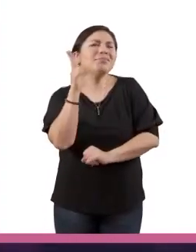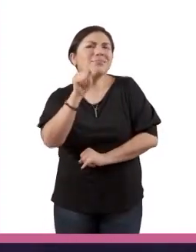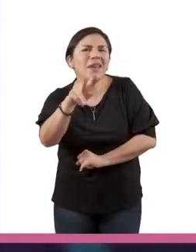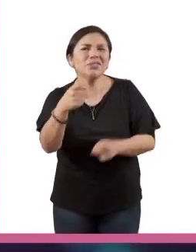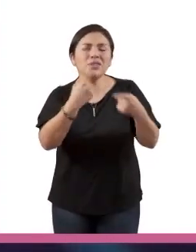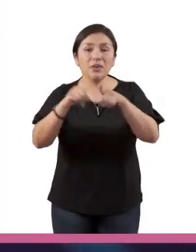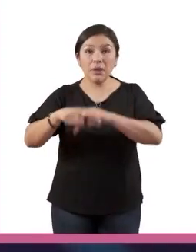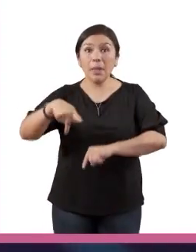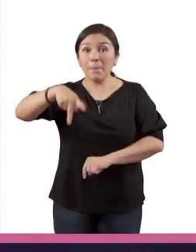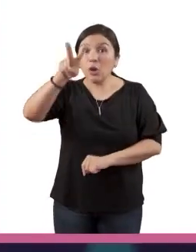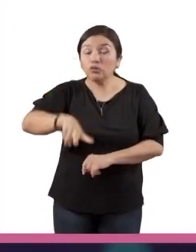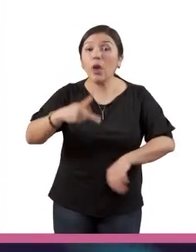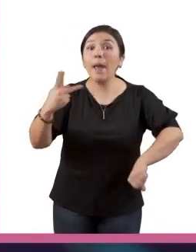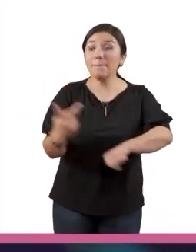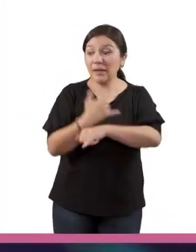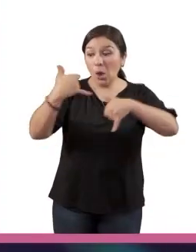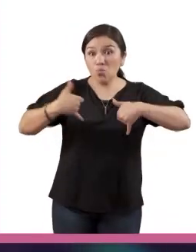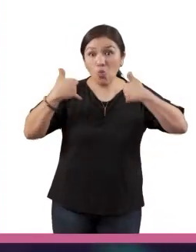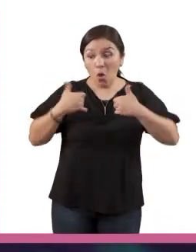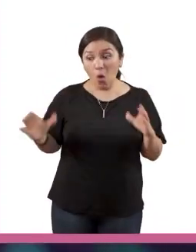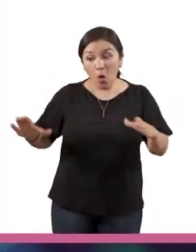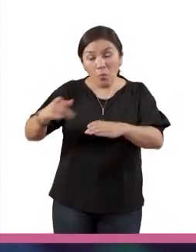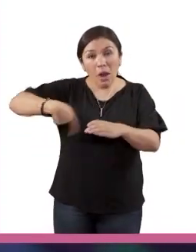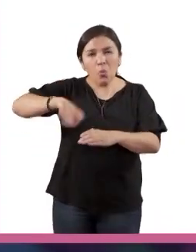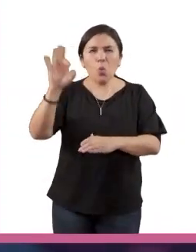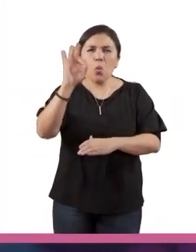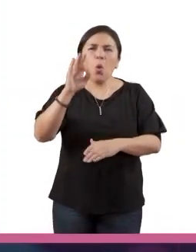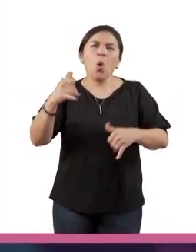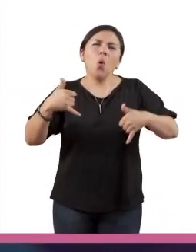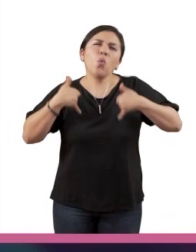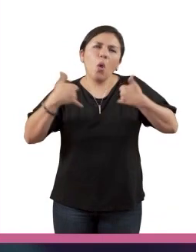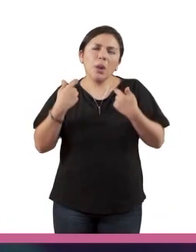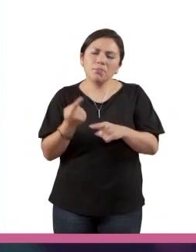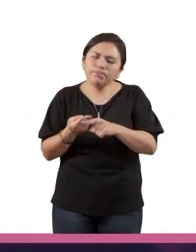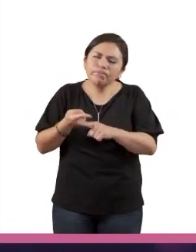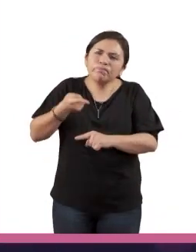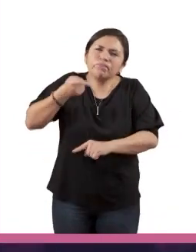que sucede en la adolescencia, cuando un chavo crece, quizá